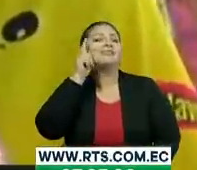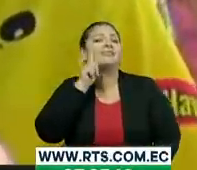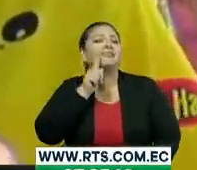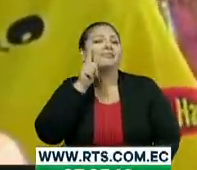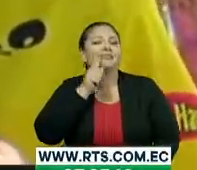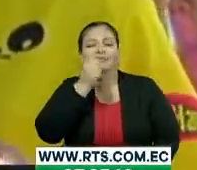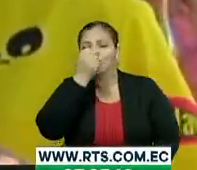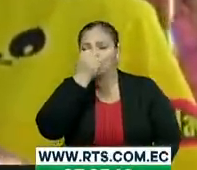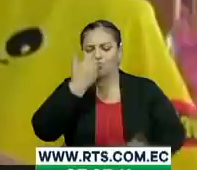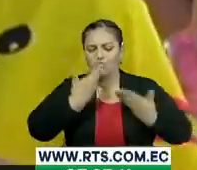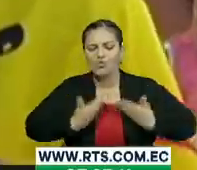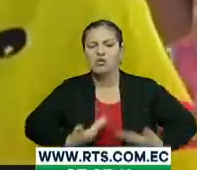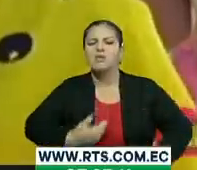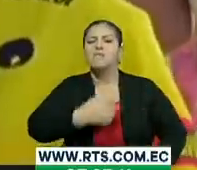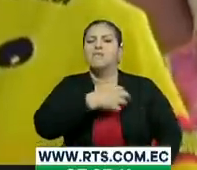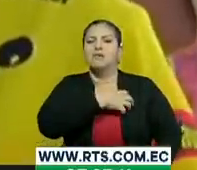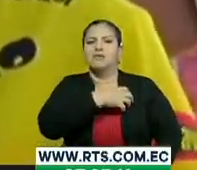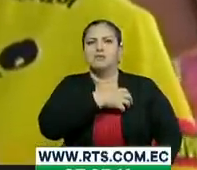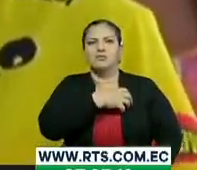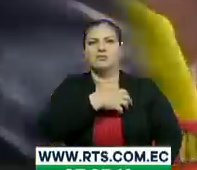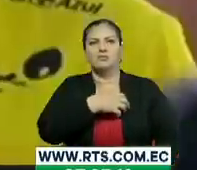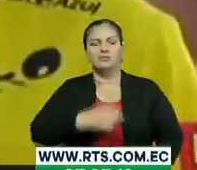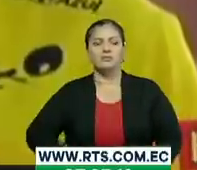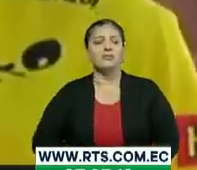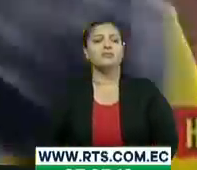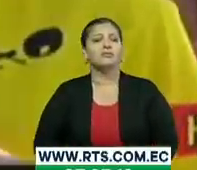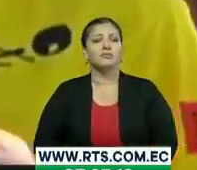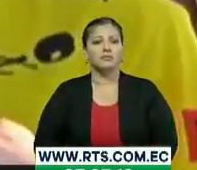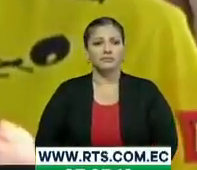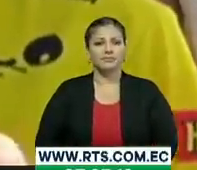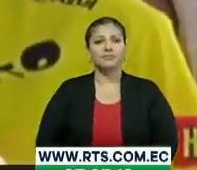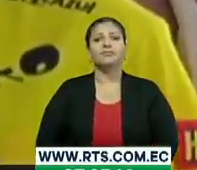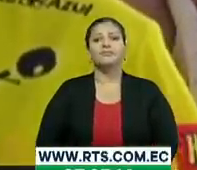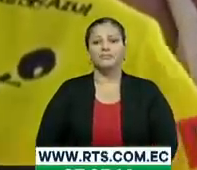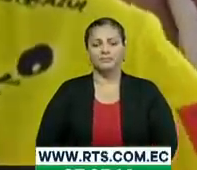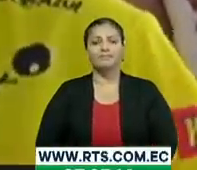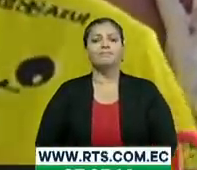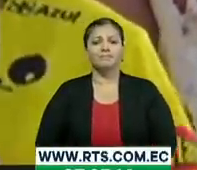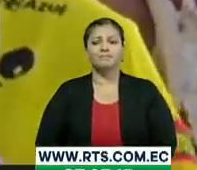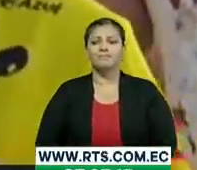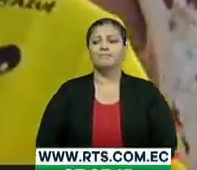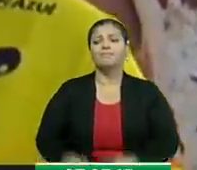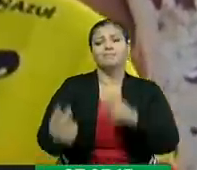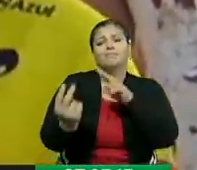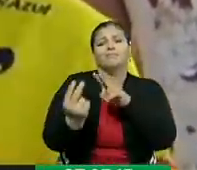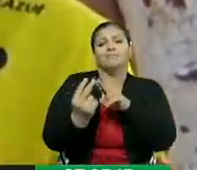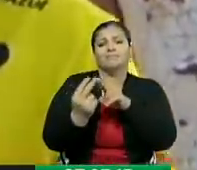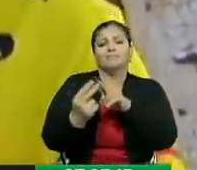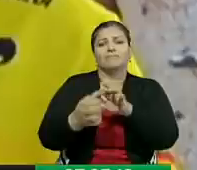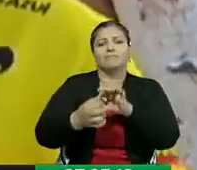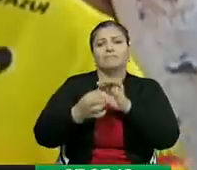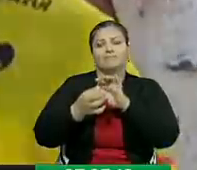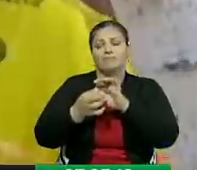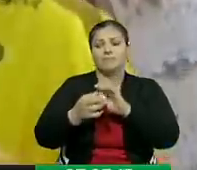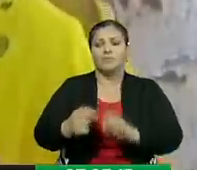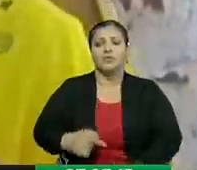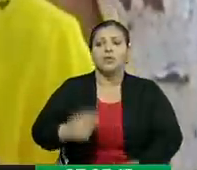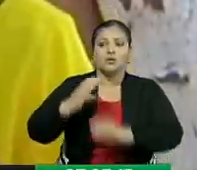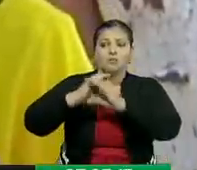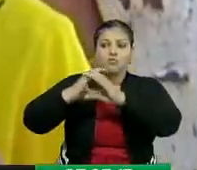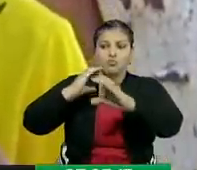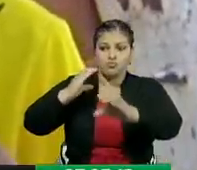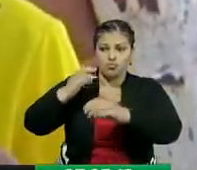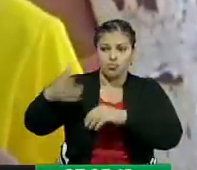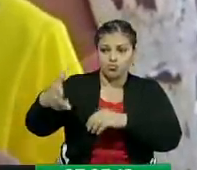con nosotros todo el partido, gritó el gol ahí, todo alentando con nosotros. ¿También estuvo en cuenta? Claro, nosotros también fuimos, pero nosotros andábamos en otro bus, en el bus de mi gas. Claro,